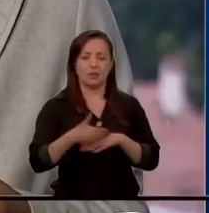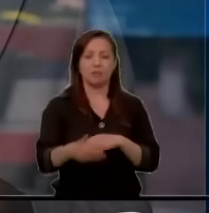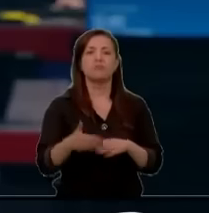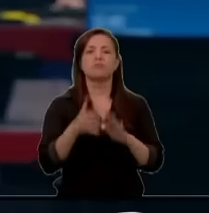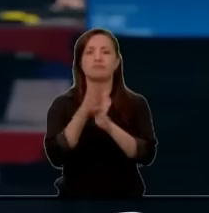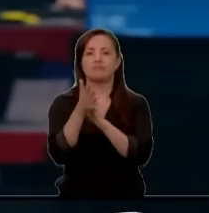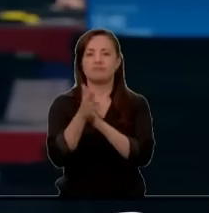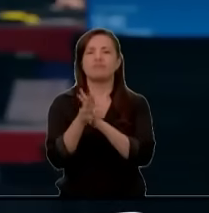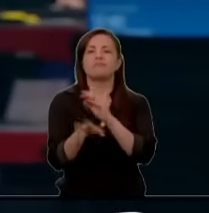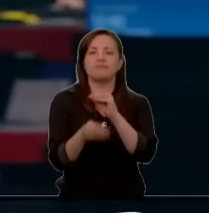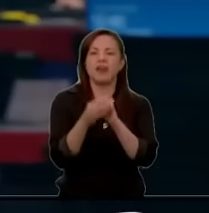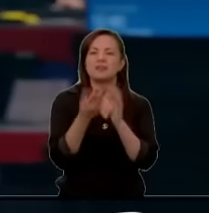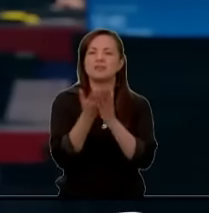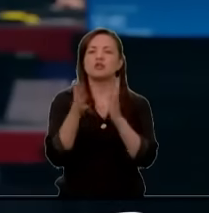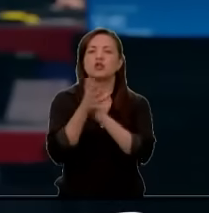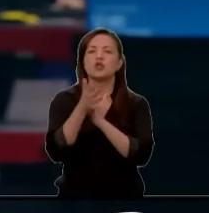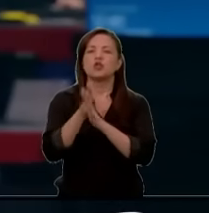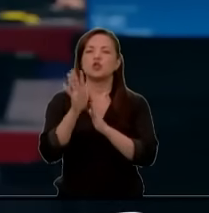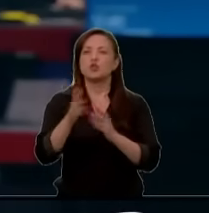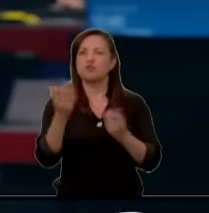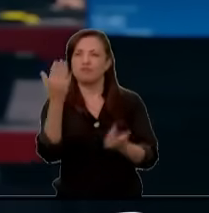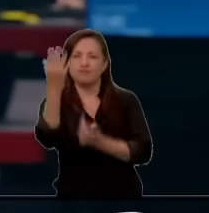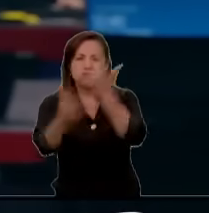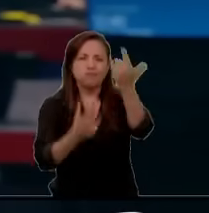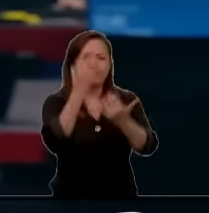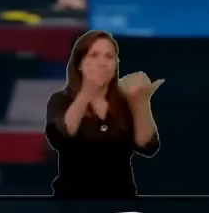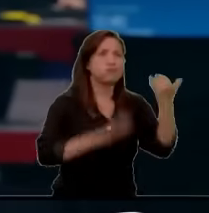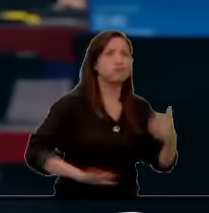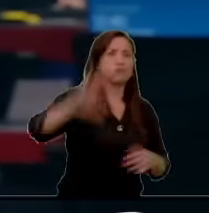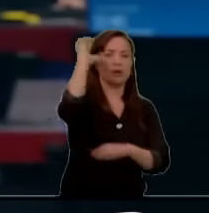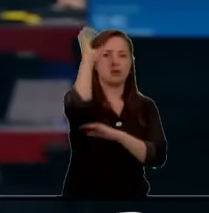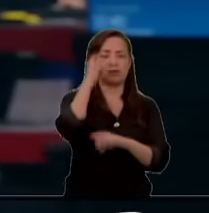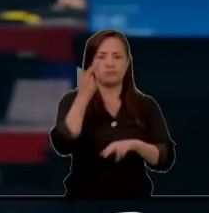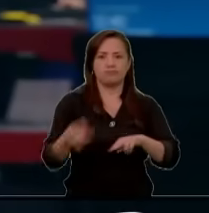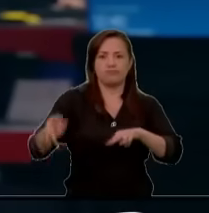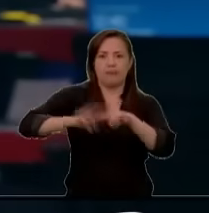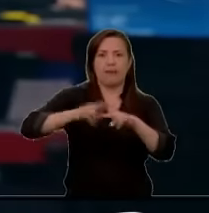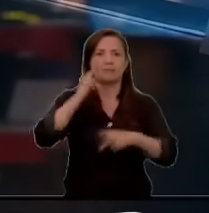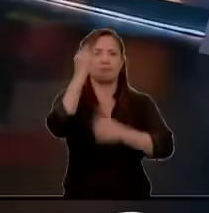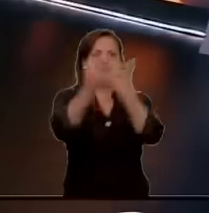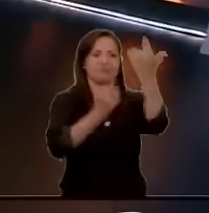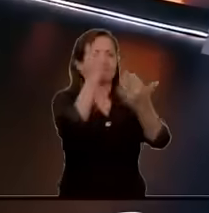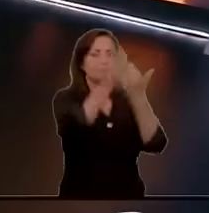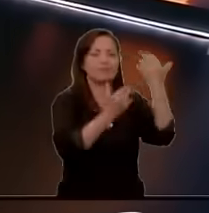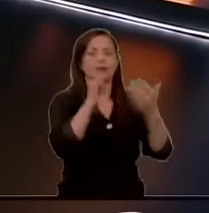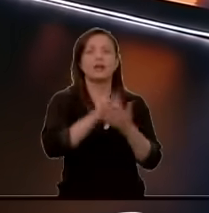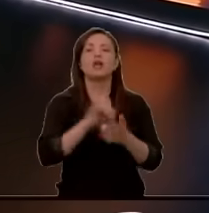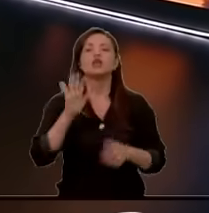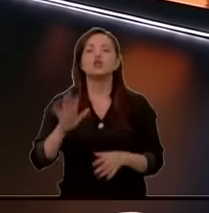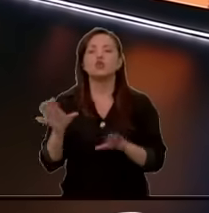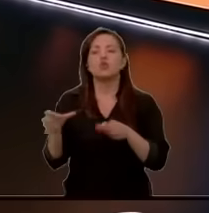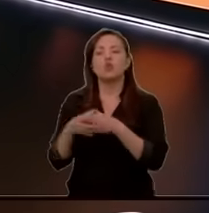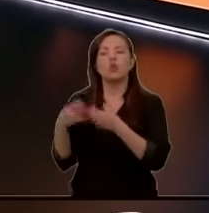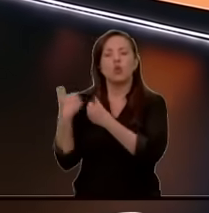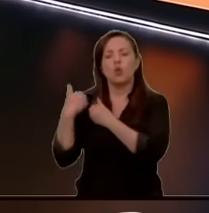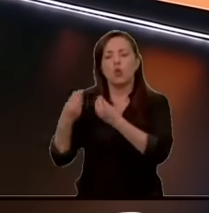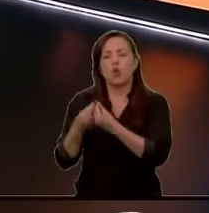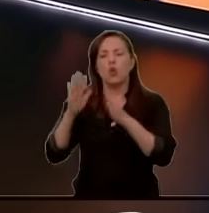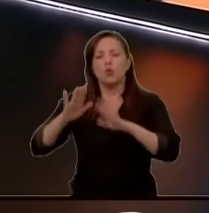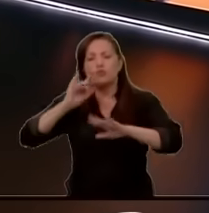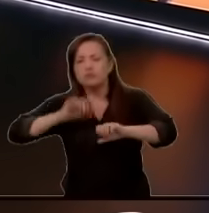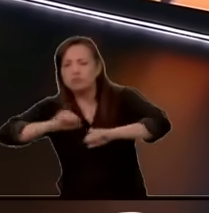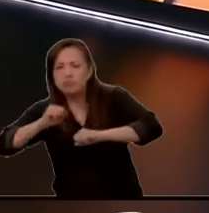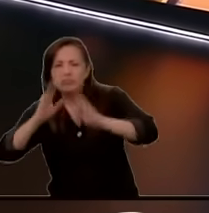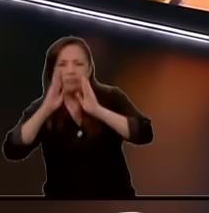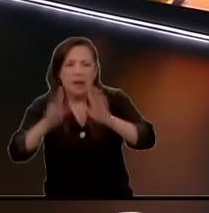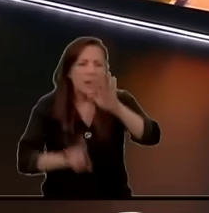más sobre la situación de los incendios forestales en el país, exacerbados por el fenómeno del Niño. La Unidad Nacional para la Gestión del Riesgo de Desastres, en su